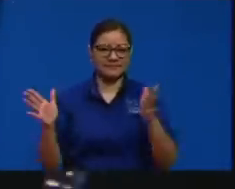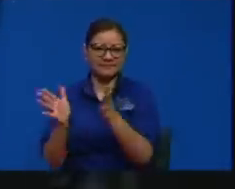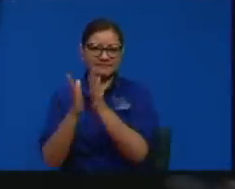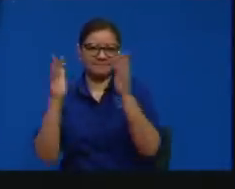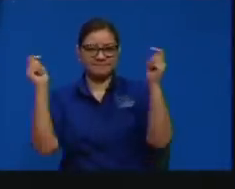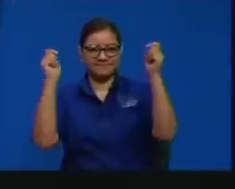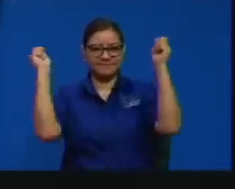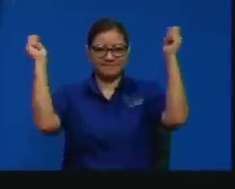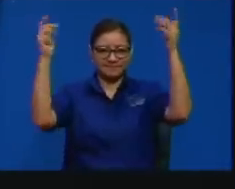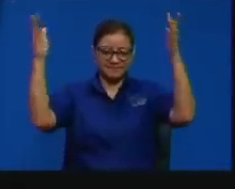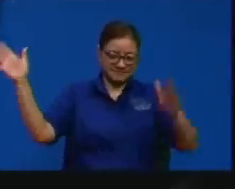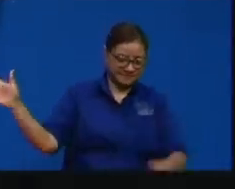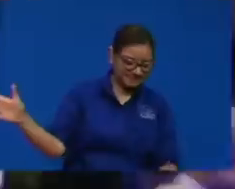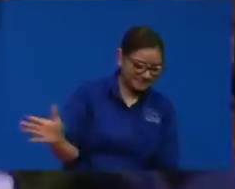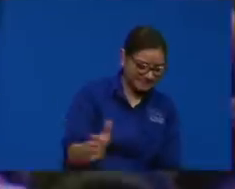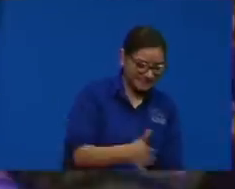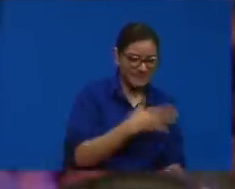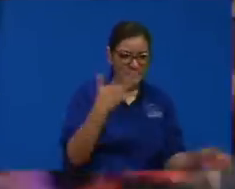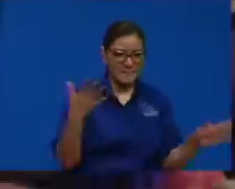¡Aleluya!